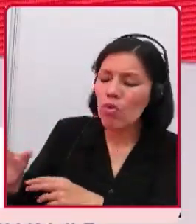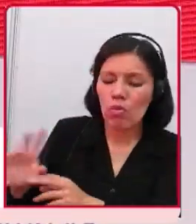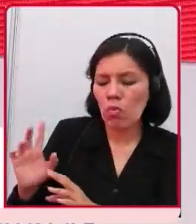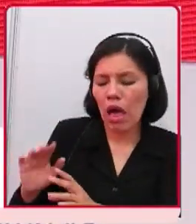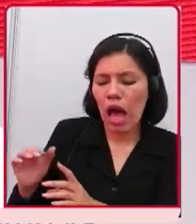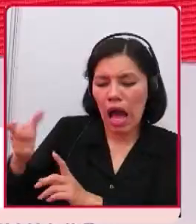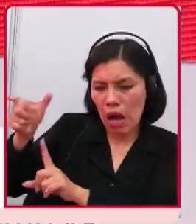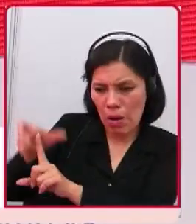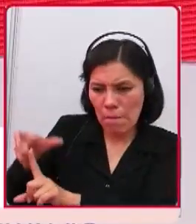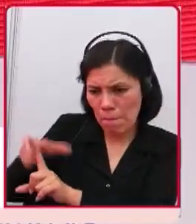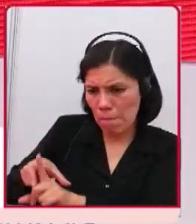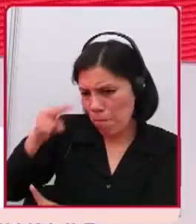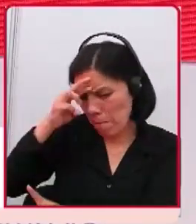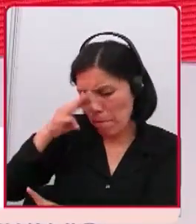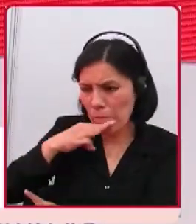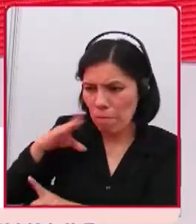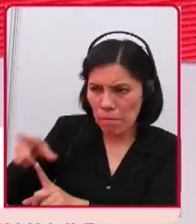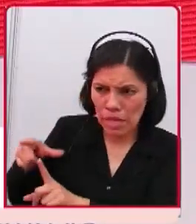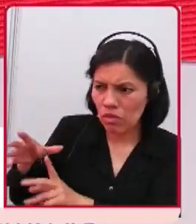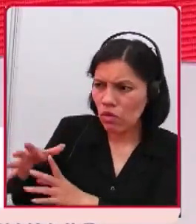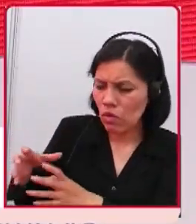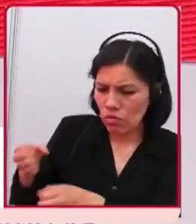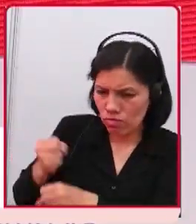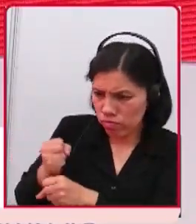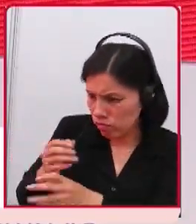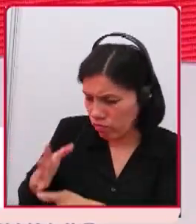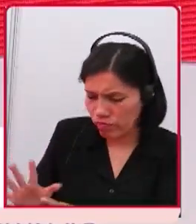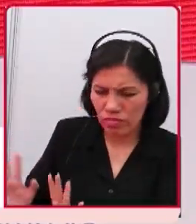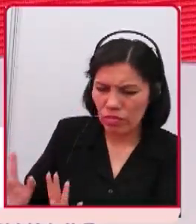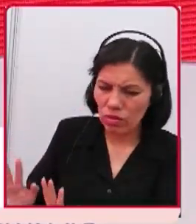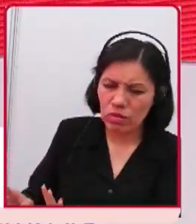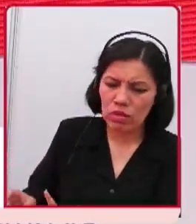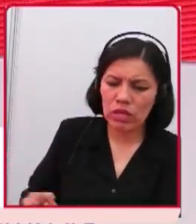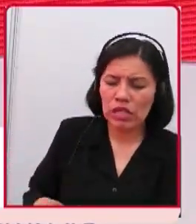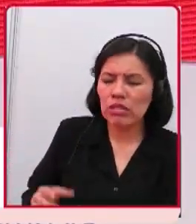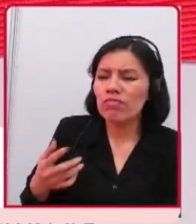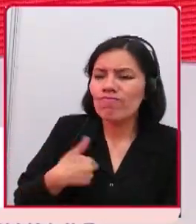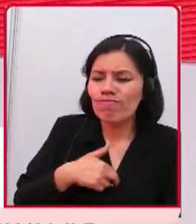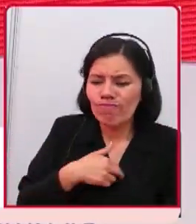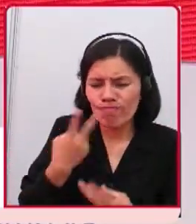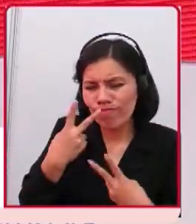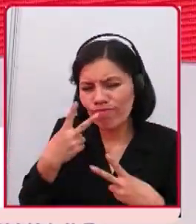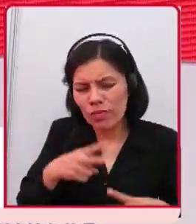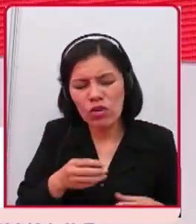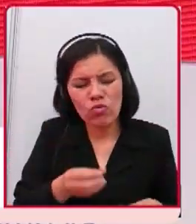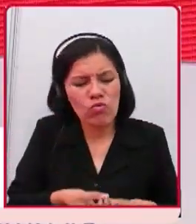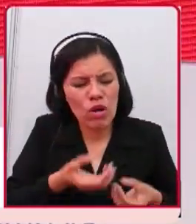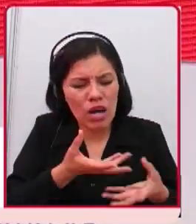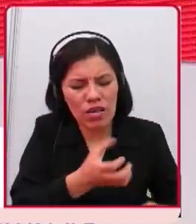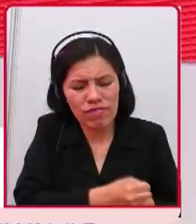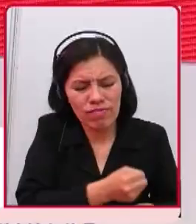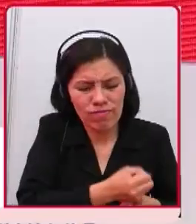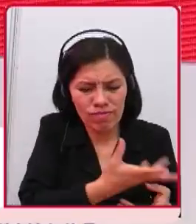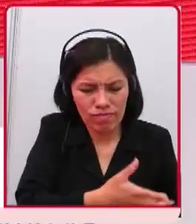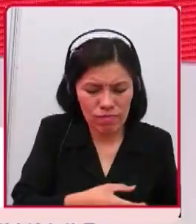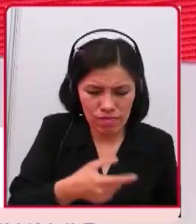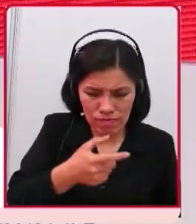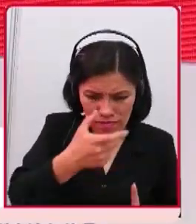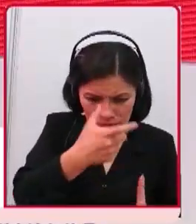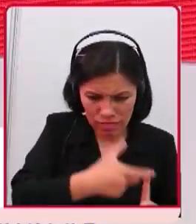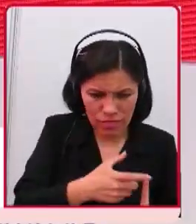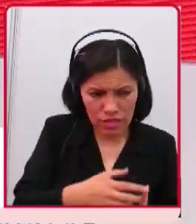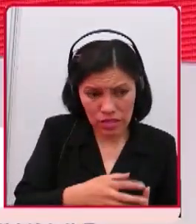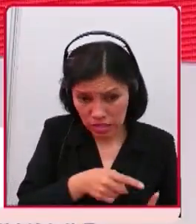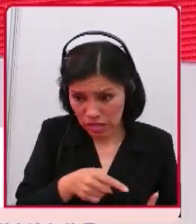que el humano quizás no pueda hacerlo, qué factores, qué valores o qué rangos debes considerar en tus variables críticas y en combinación generar una